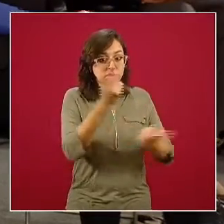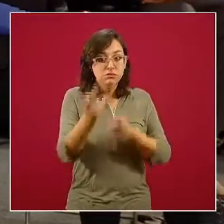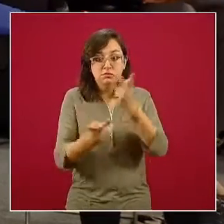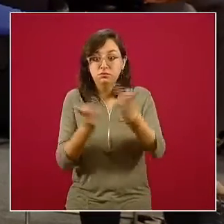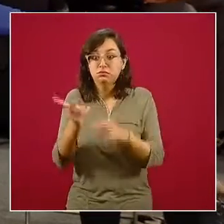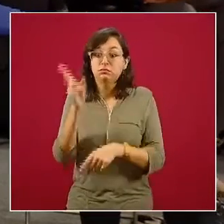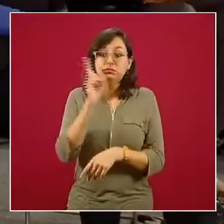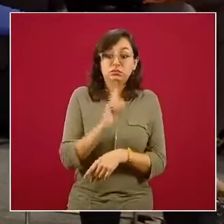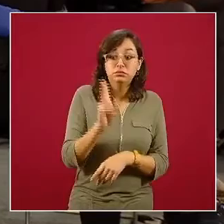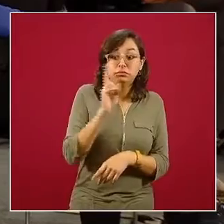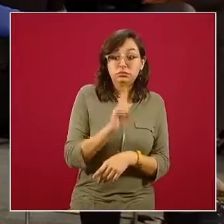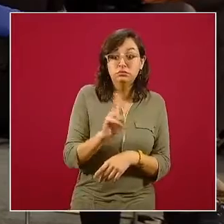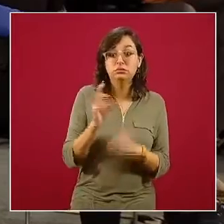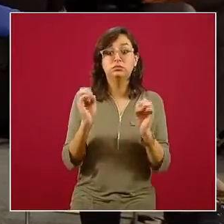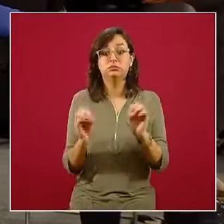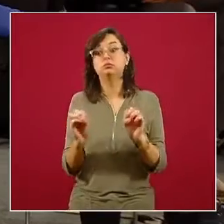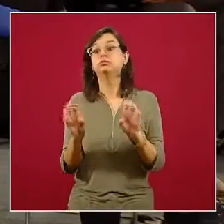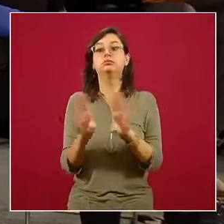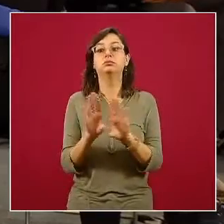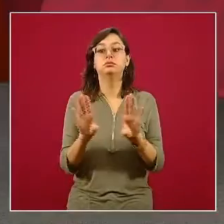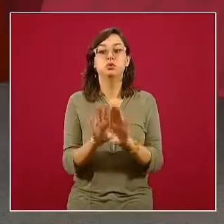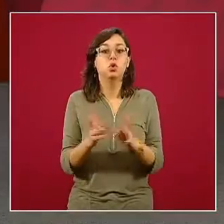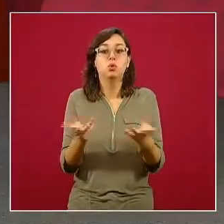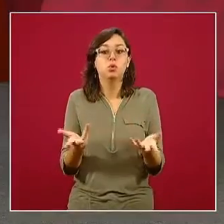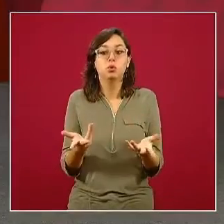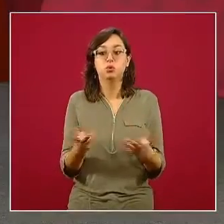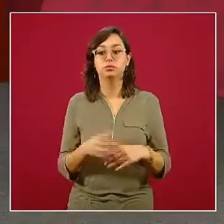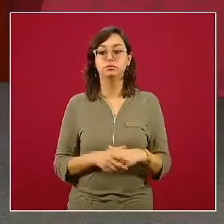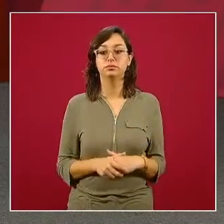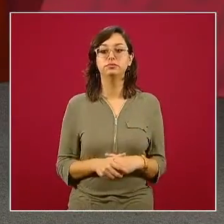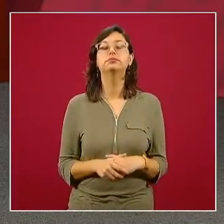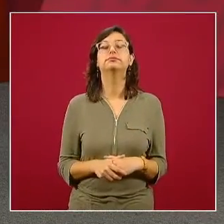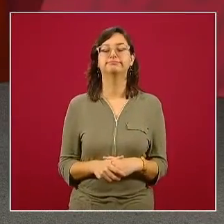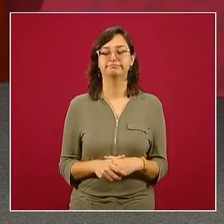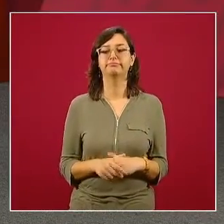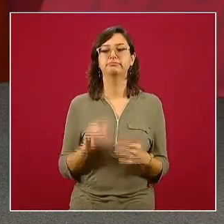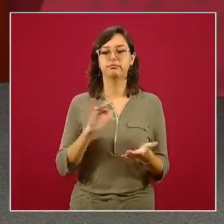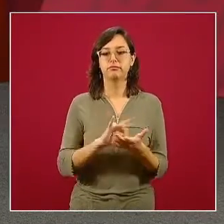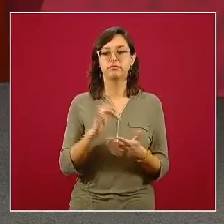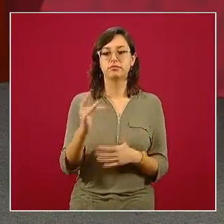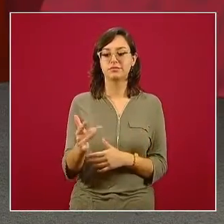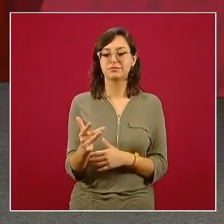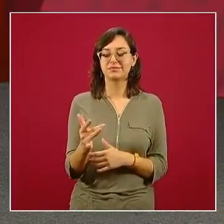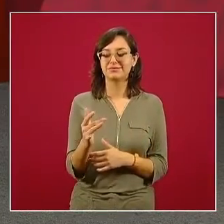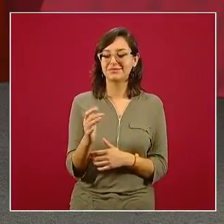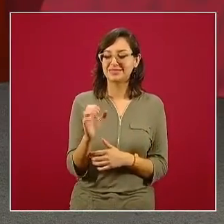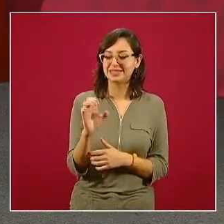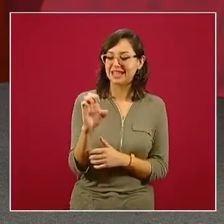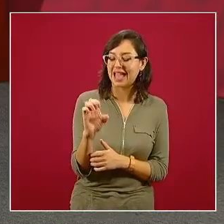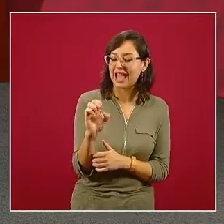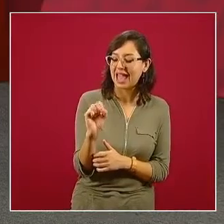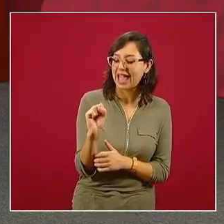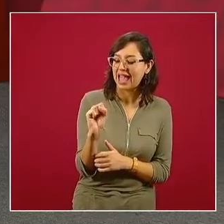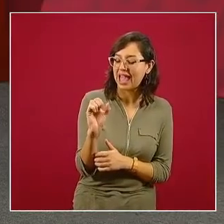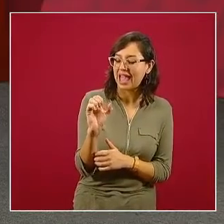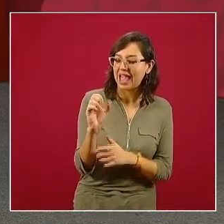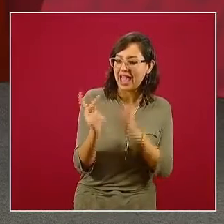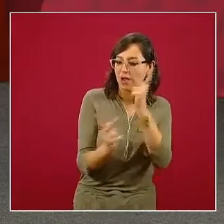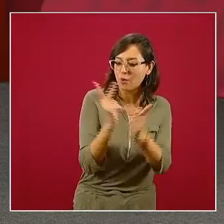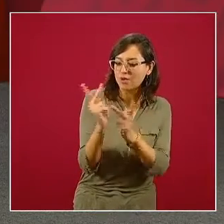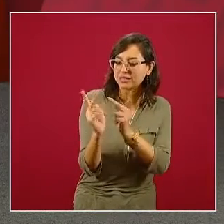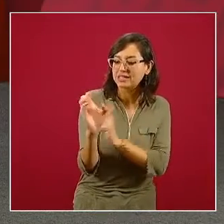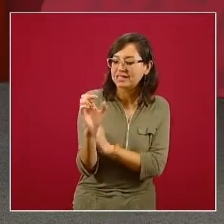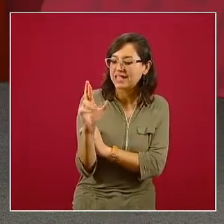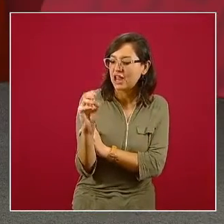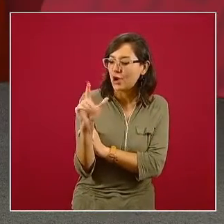pruebas, sí, o solamente es la encuesta. Gracias, Araceli. Cuando hacemos una encuesta serológica, quiere